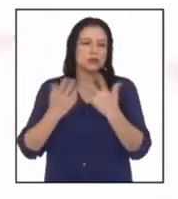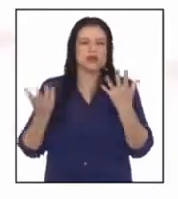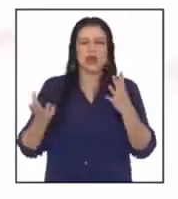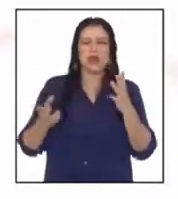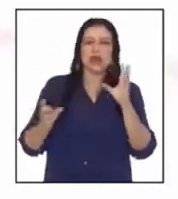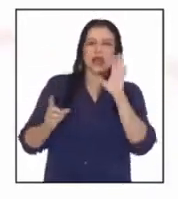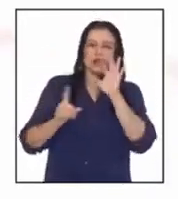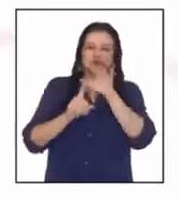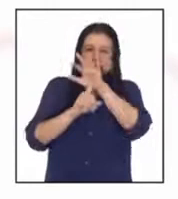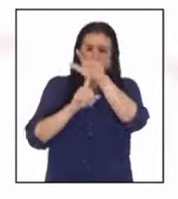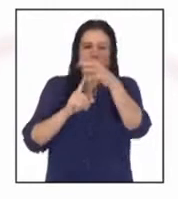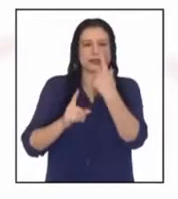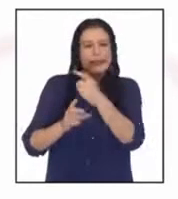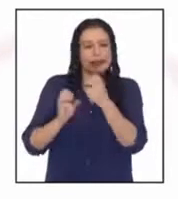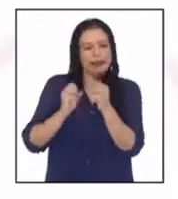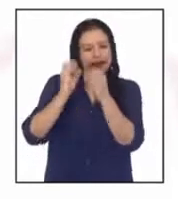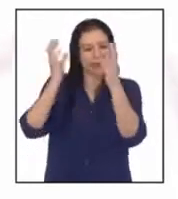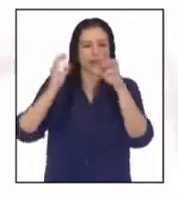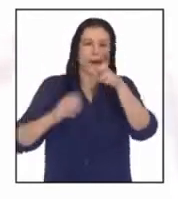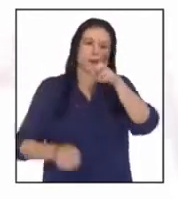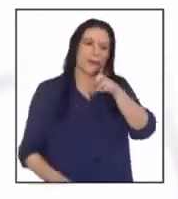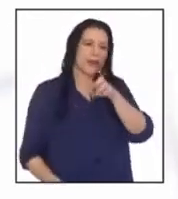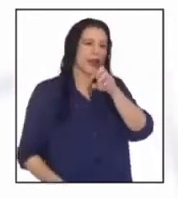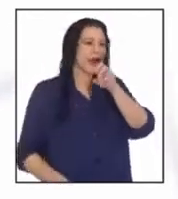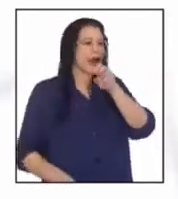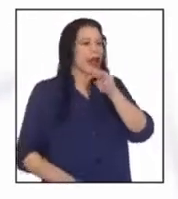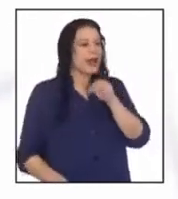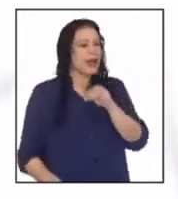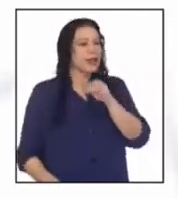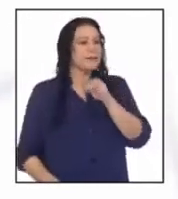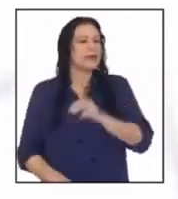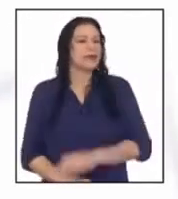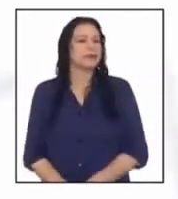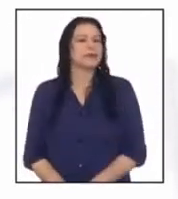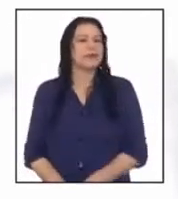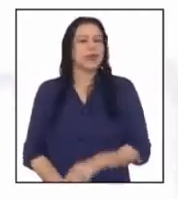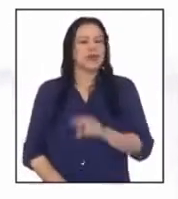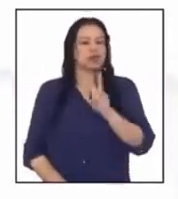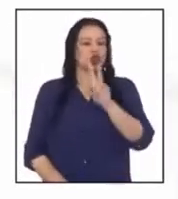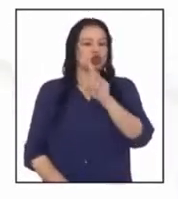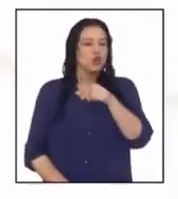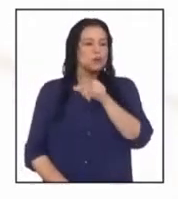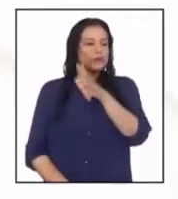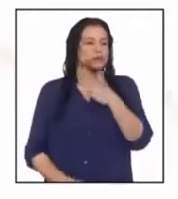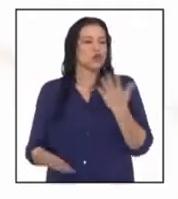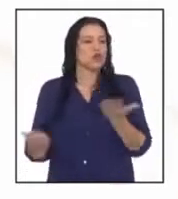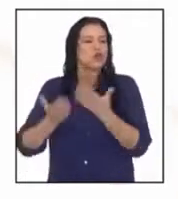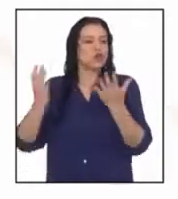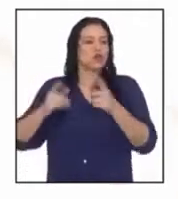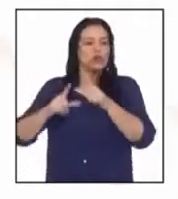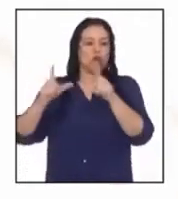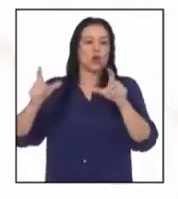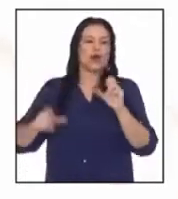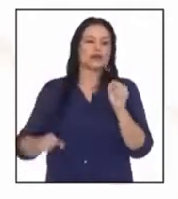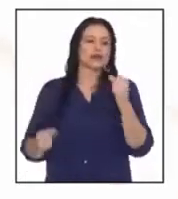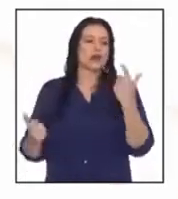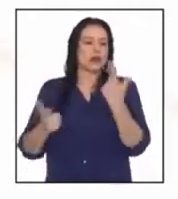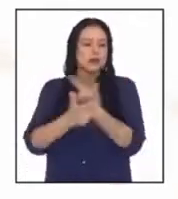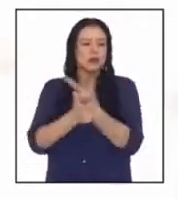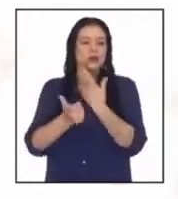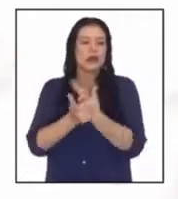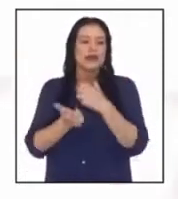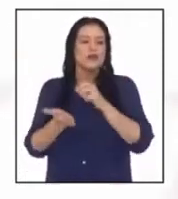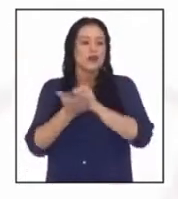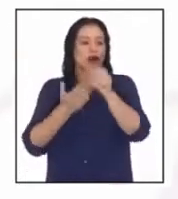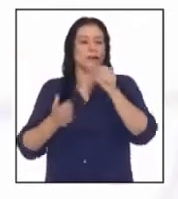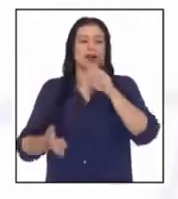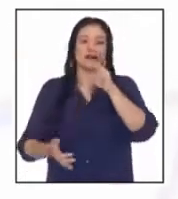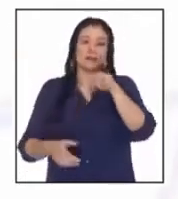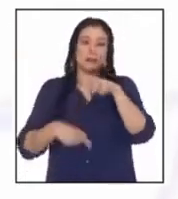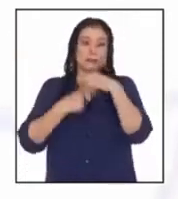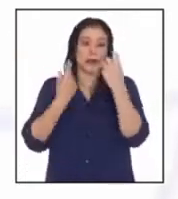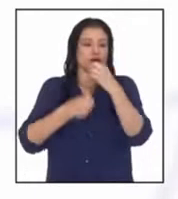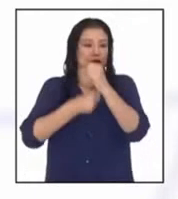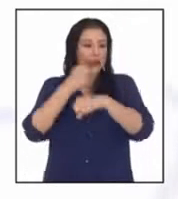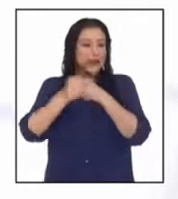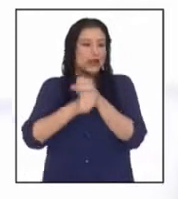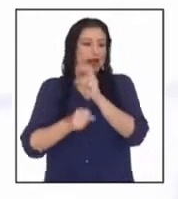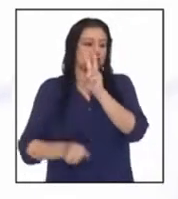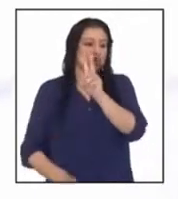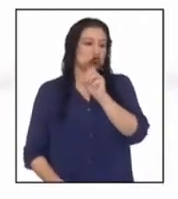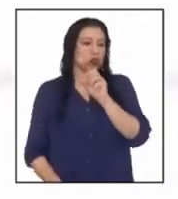concentraciones promedio diarias de PM sub 2,5 en la estación San Juan del Lurigancho en el mes de marzo durante los